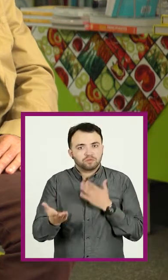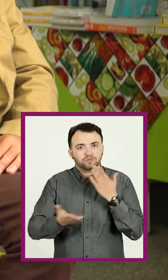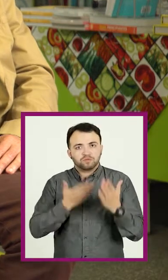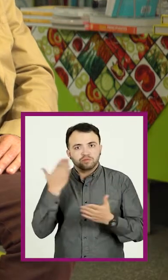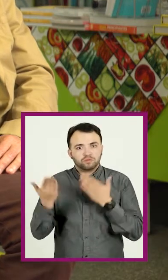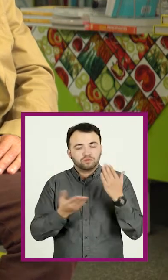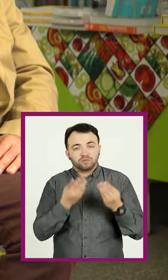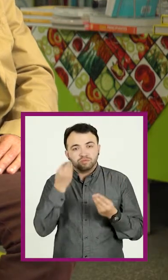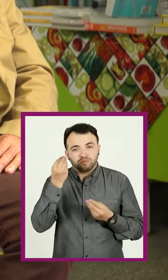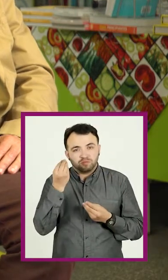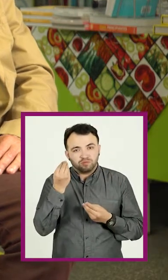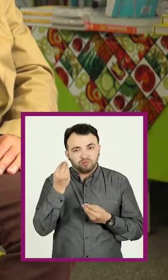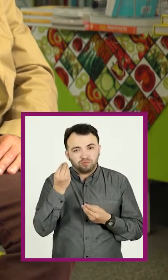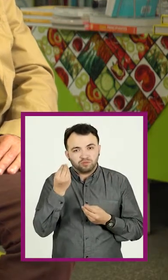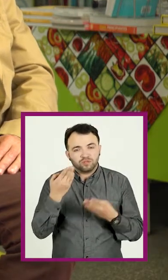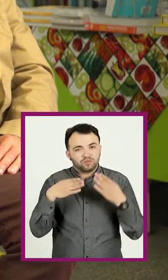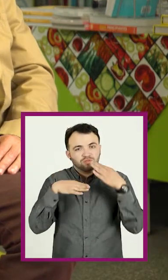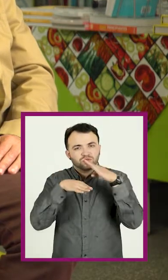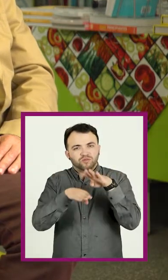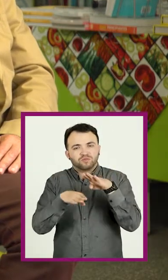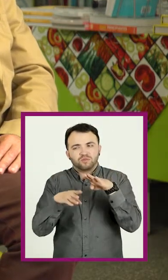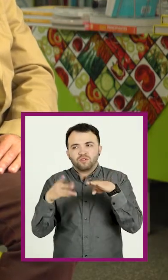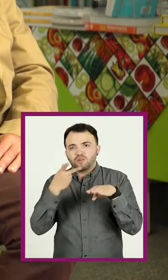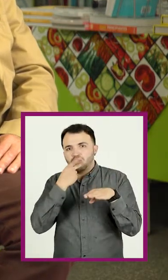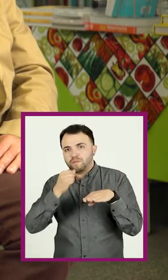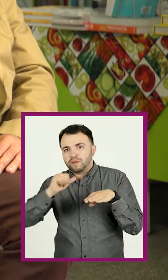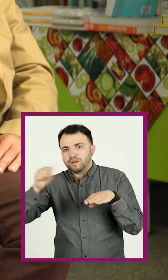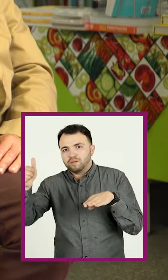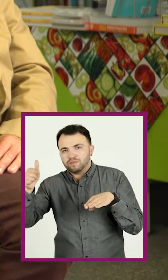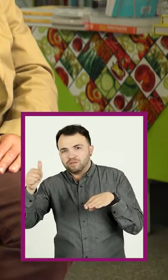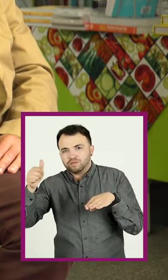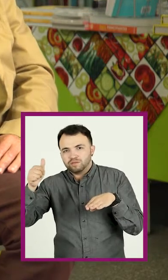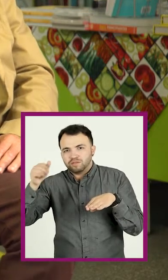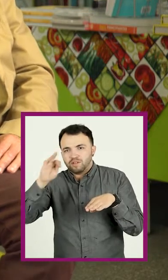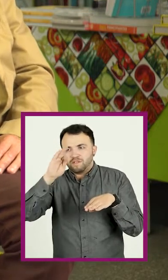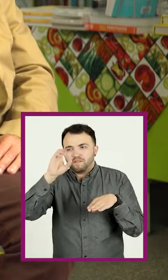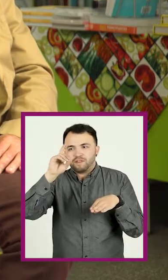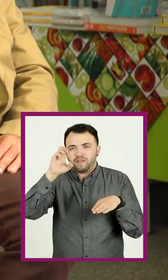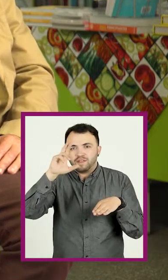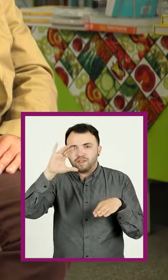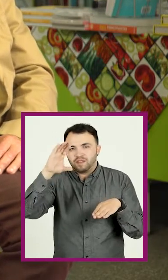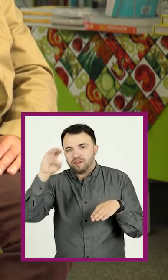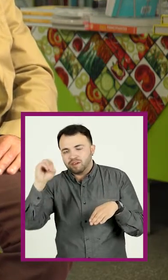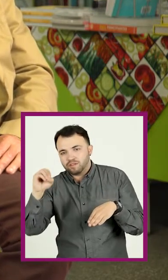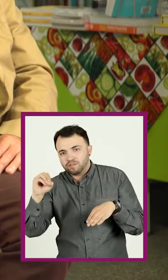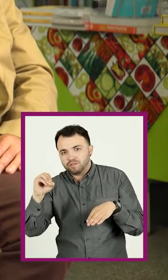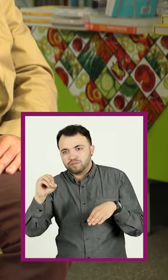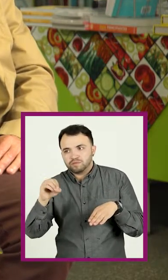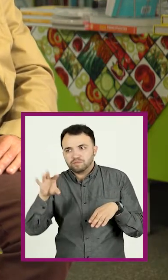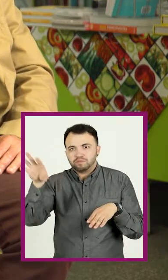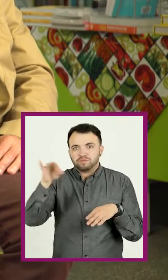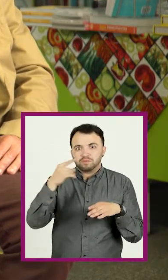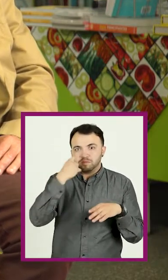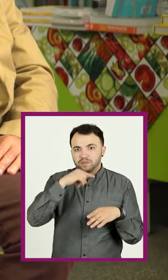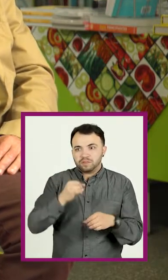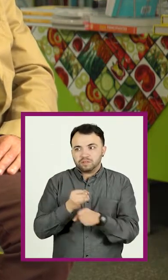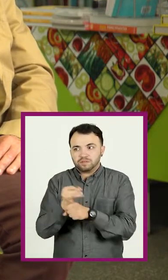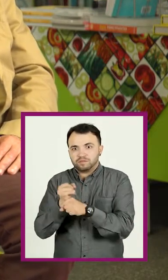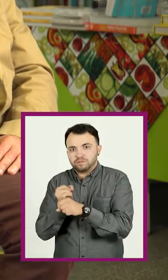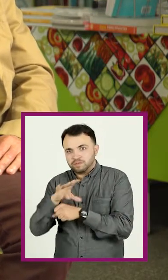filosofía de Federico Nietzsche, y también se ha interesado, cosa muy poco frecuente en nuestras instituciones,